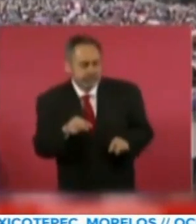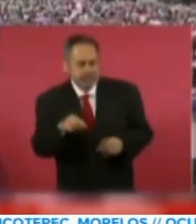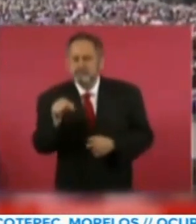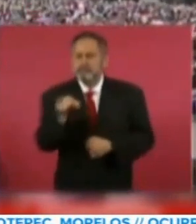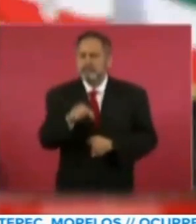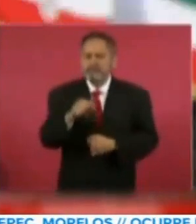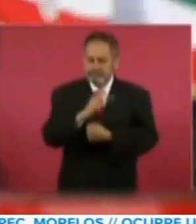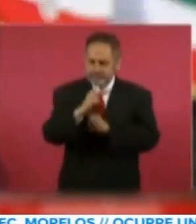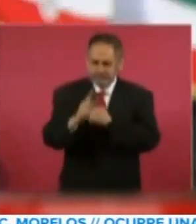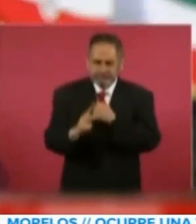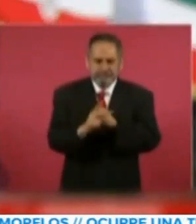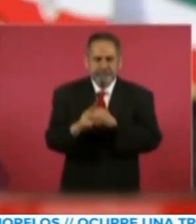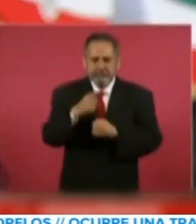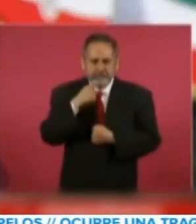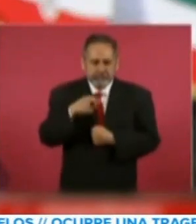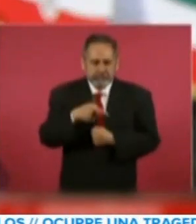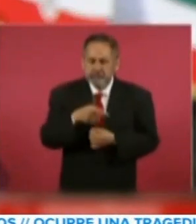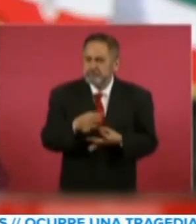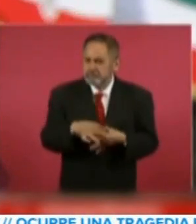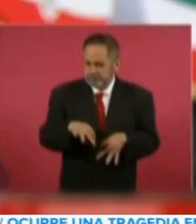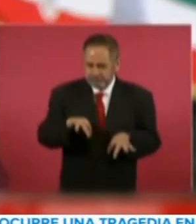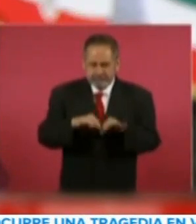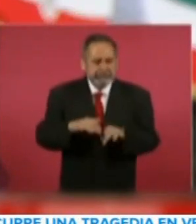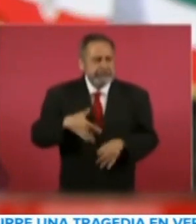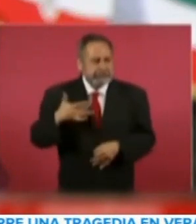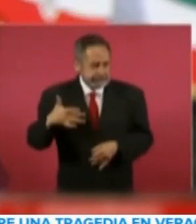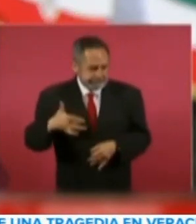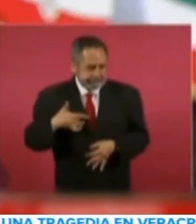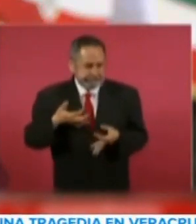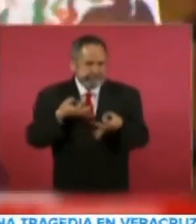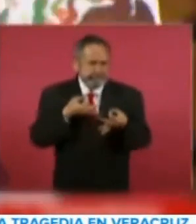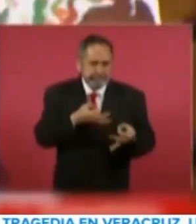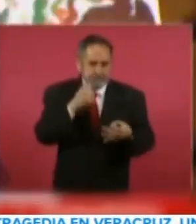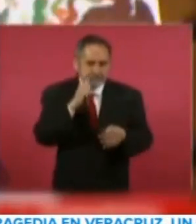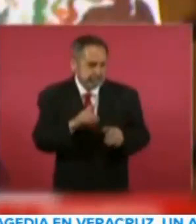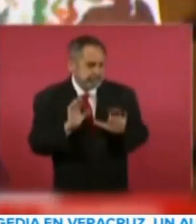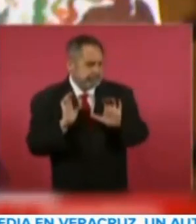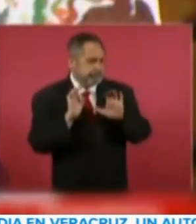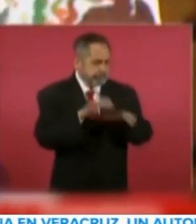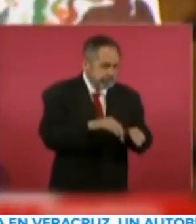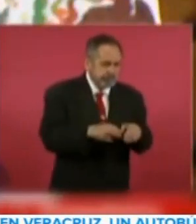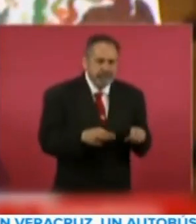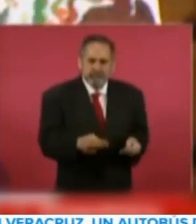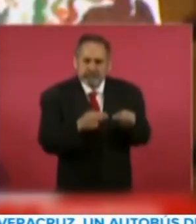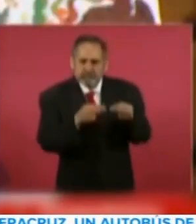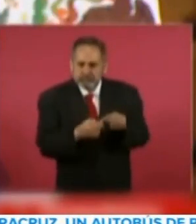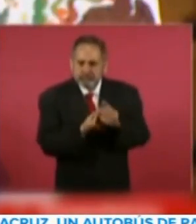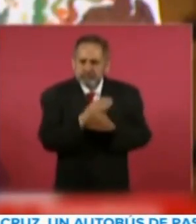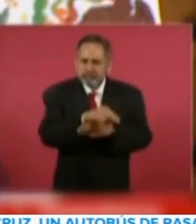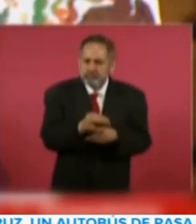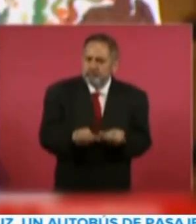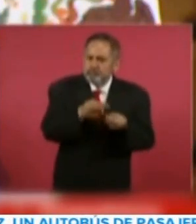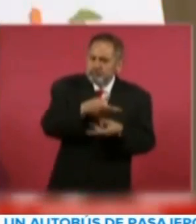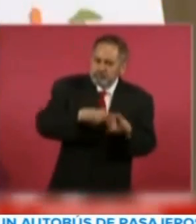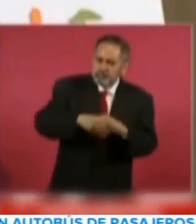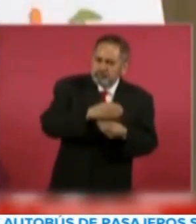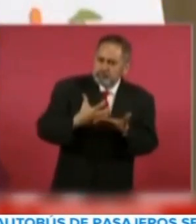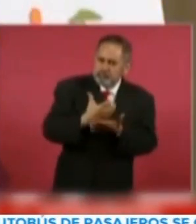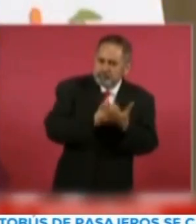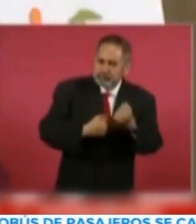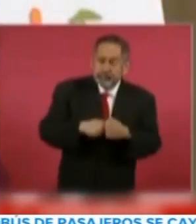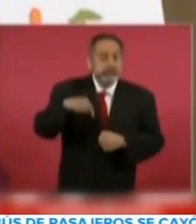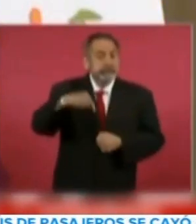países más atractivos para invertir y hacer negocios. Hemos logrado cifras